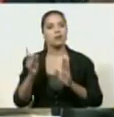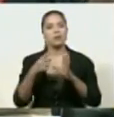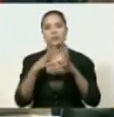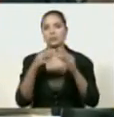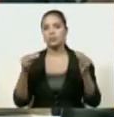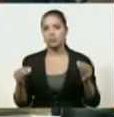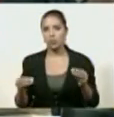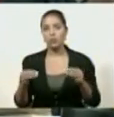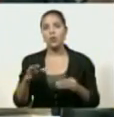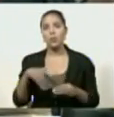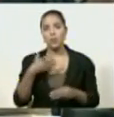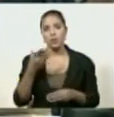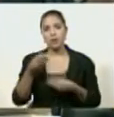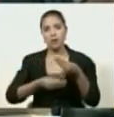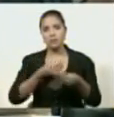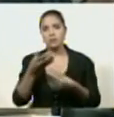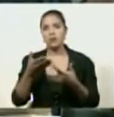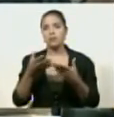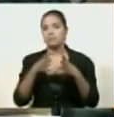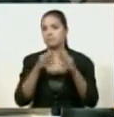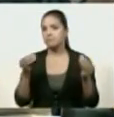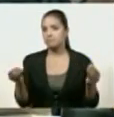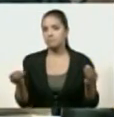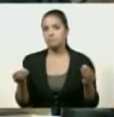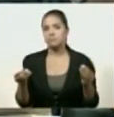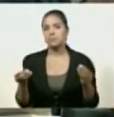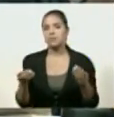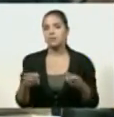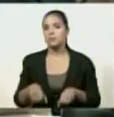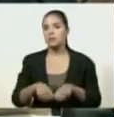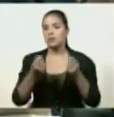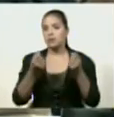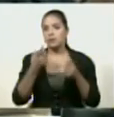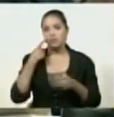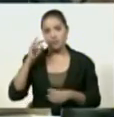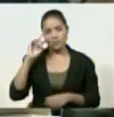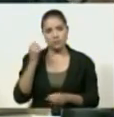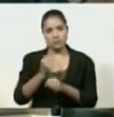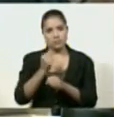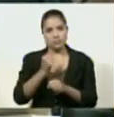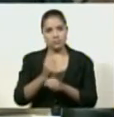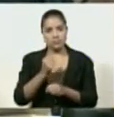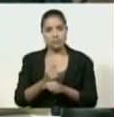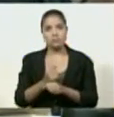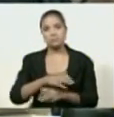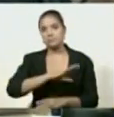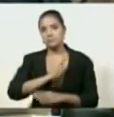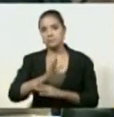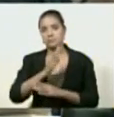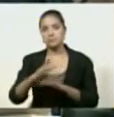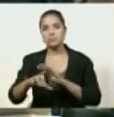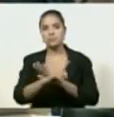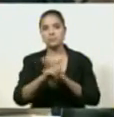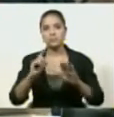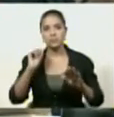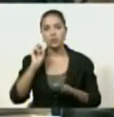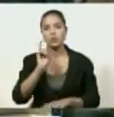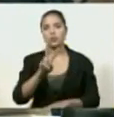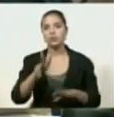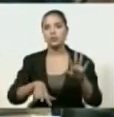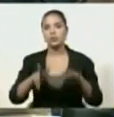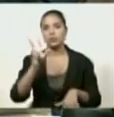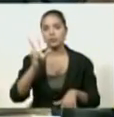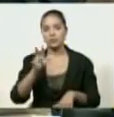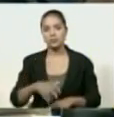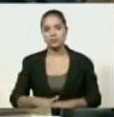conducta constituye, entre otros, el delito de usurpación de funciones previsto y sancionado en el artículo 213 del